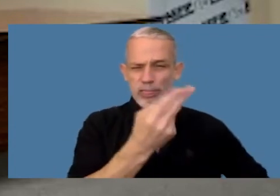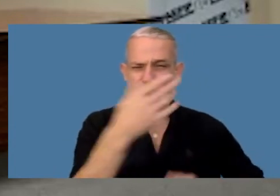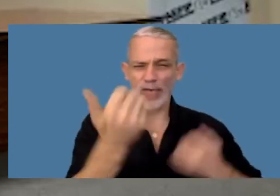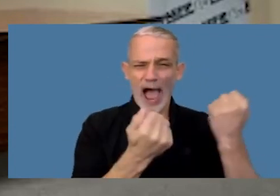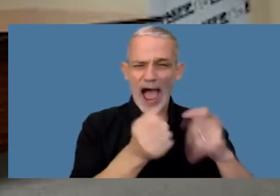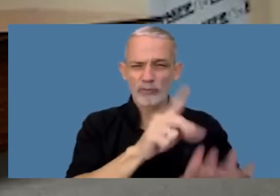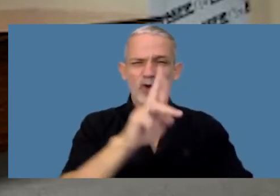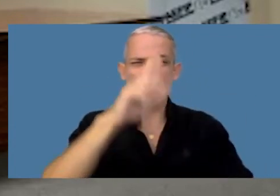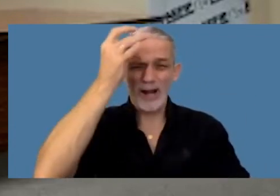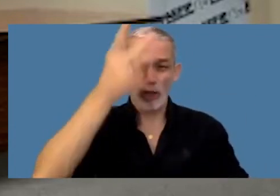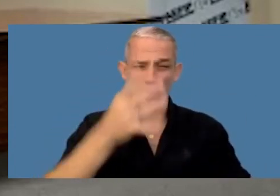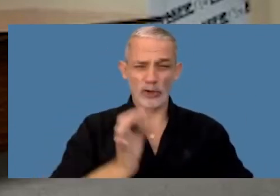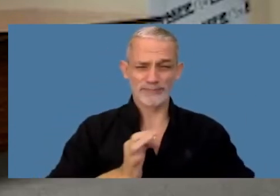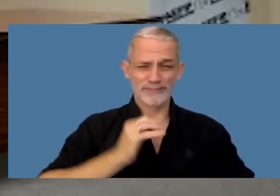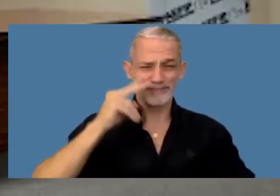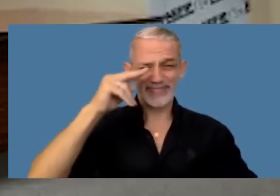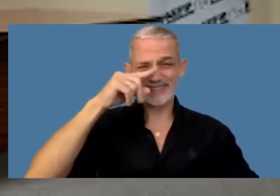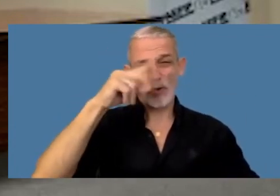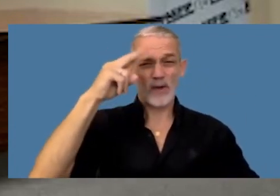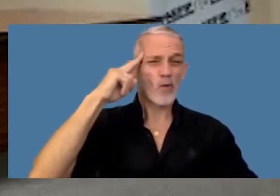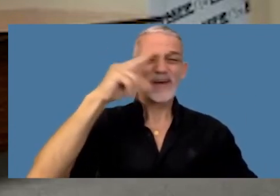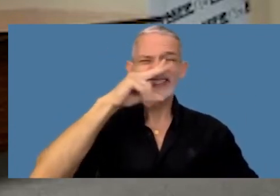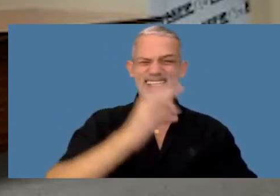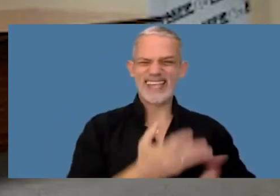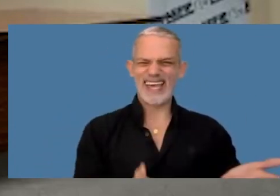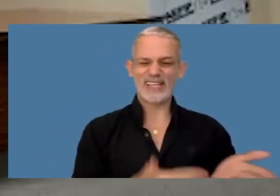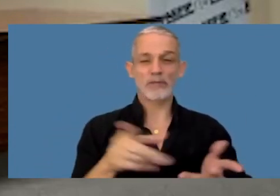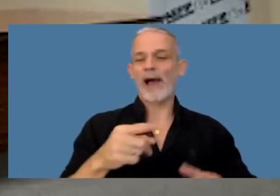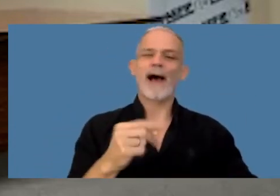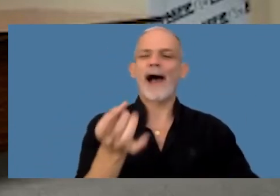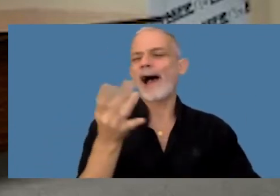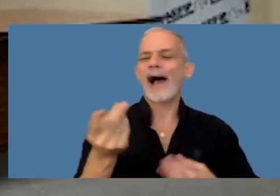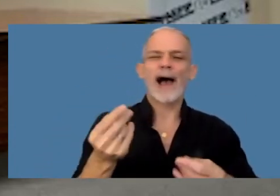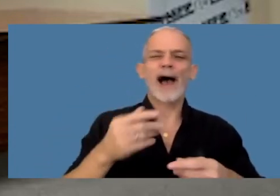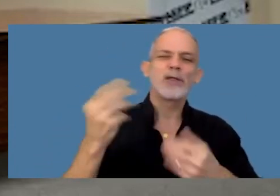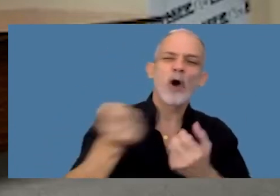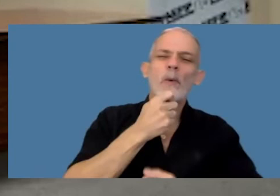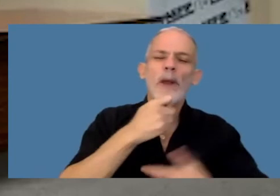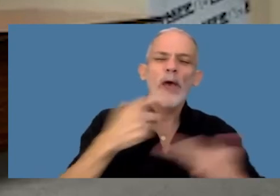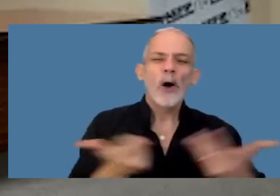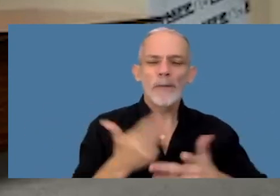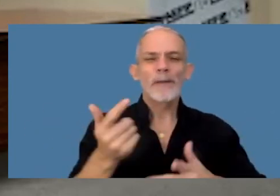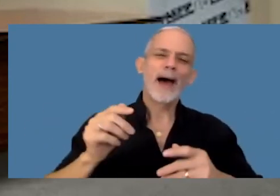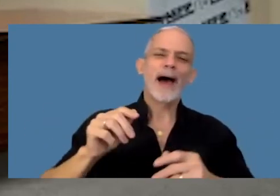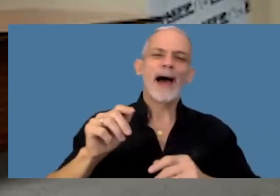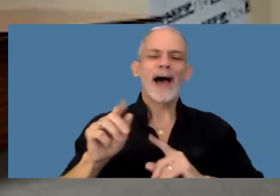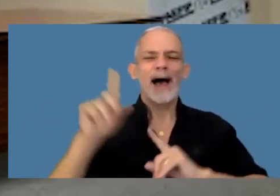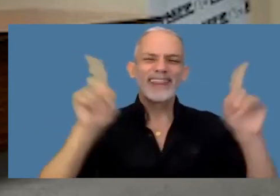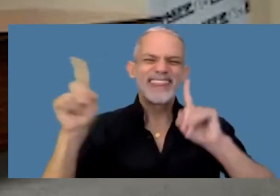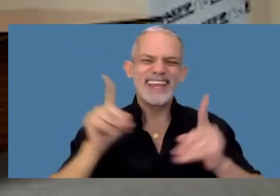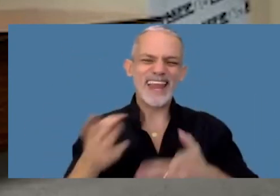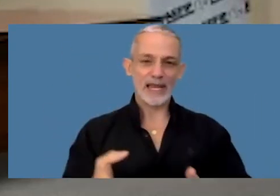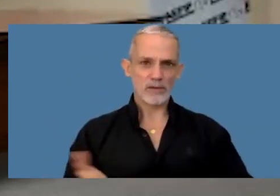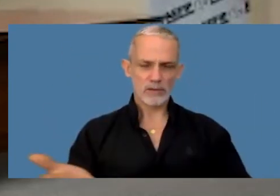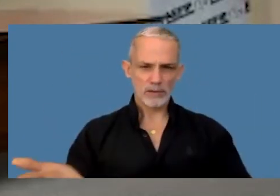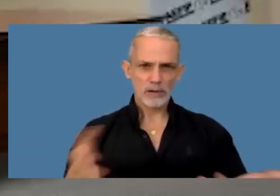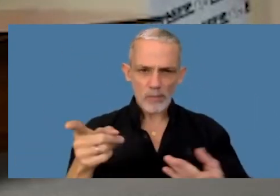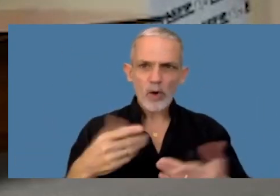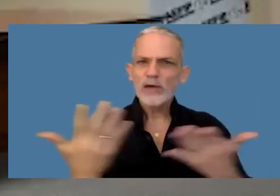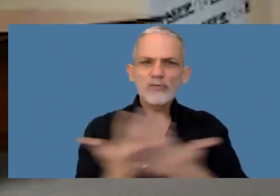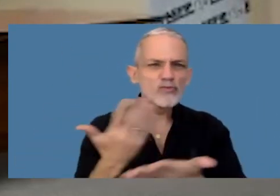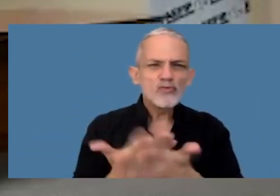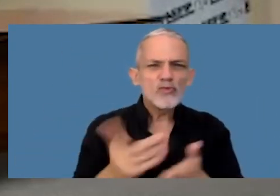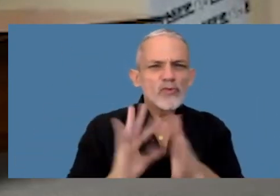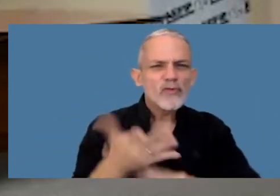que inmediatamente le dice, no, esto es una jodita para Vía Guanche. Pero ¿por qué esa tortura? ¿Por qué esa